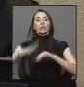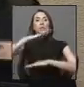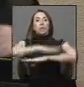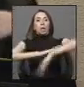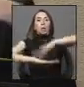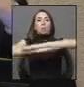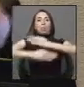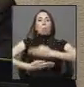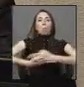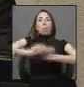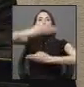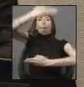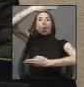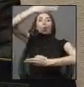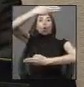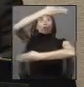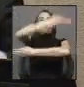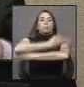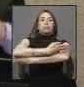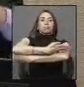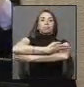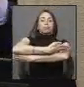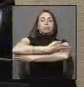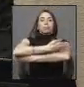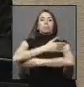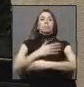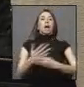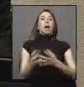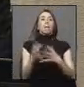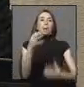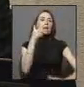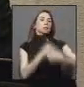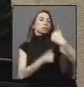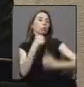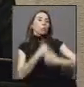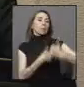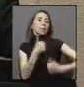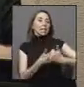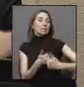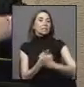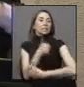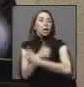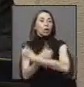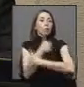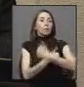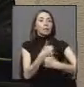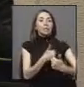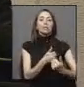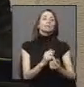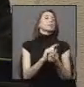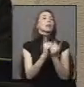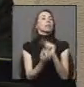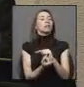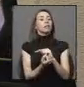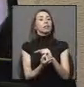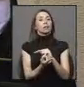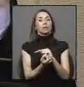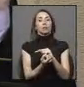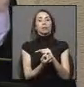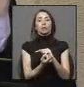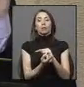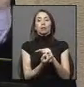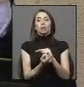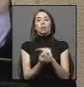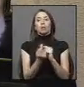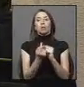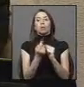la generación de mayor competencia que indudablemente genere como resultado un